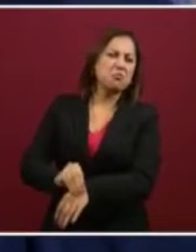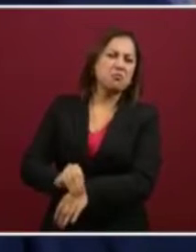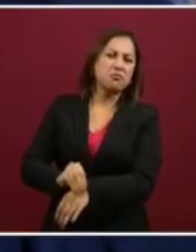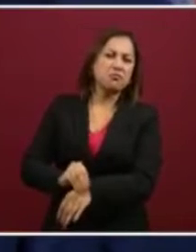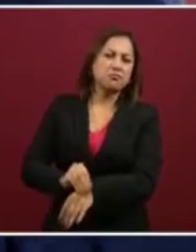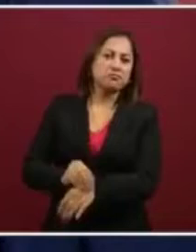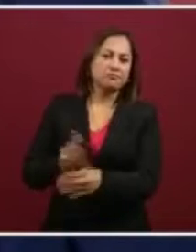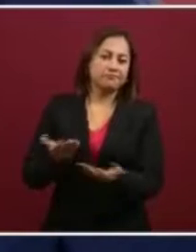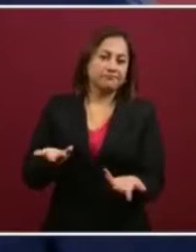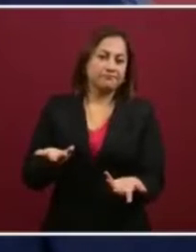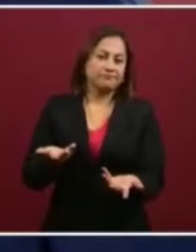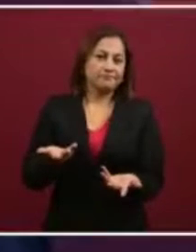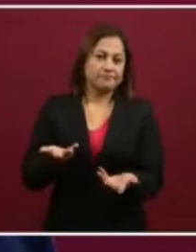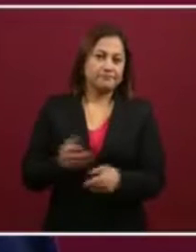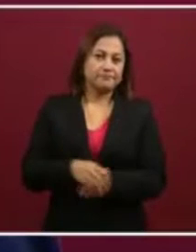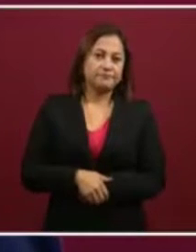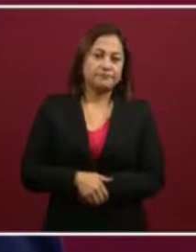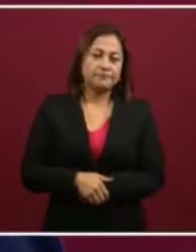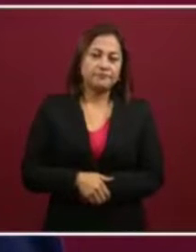al grado